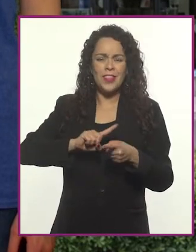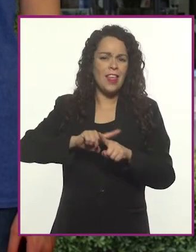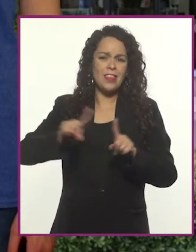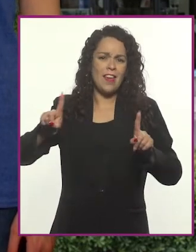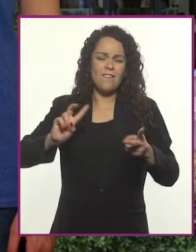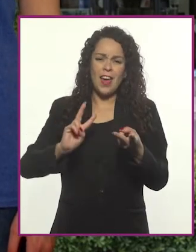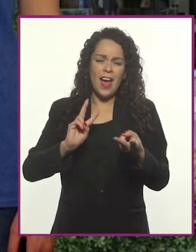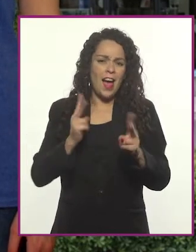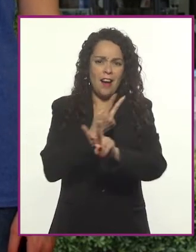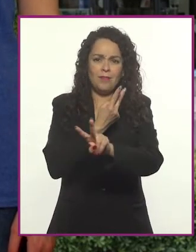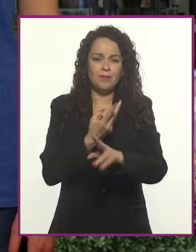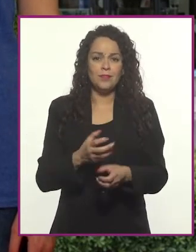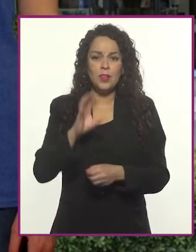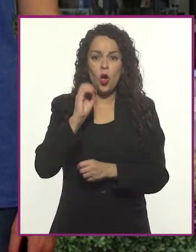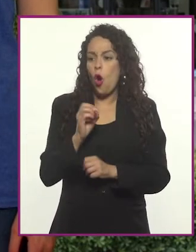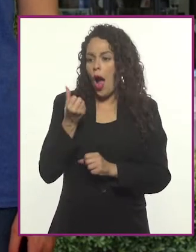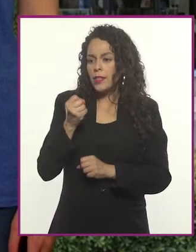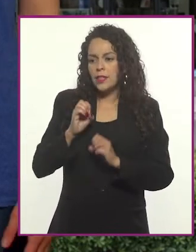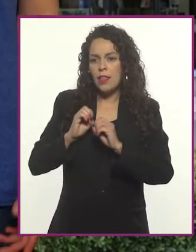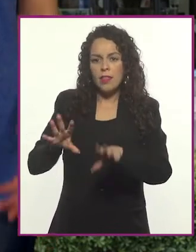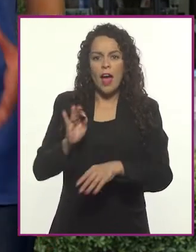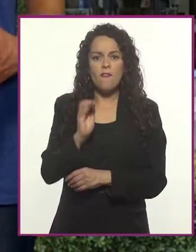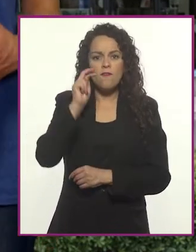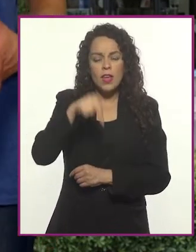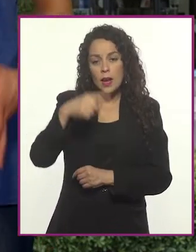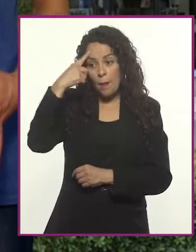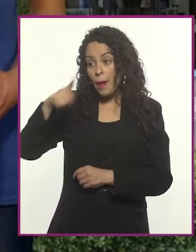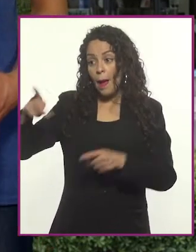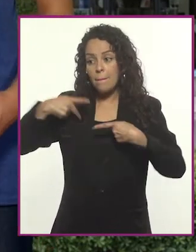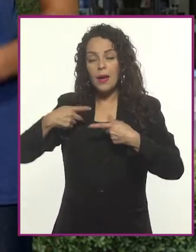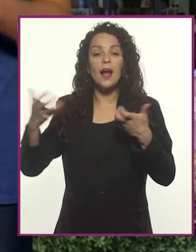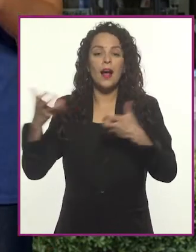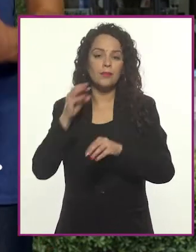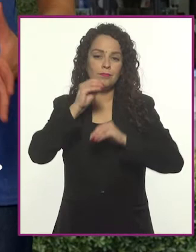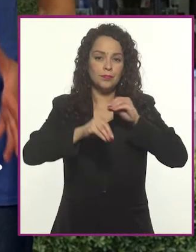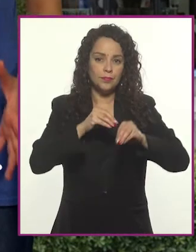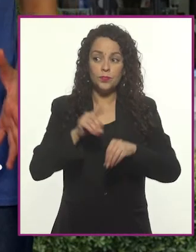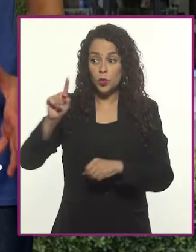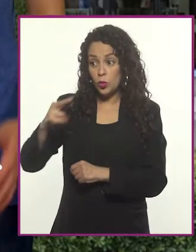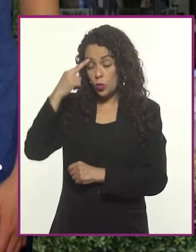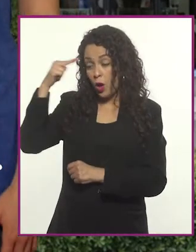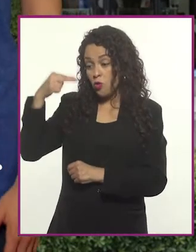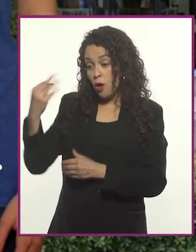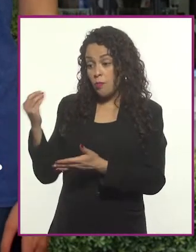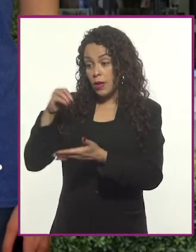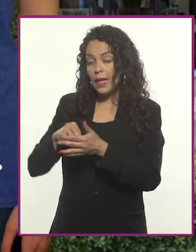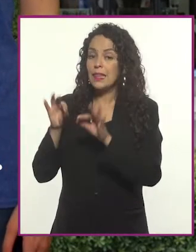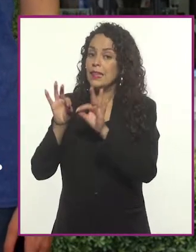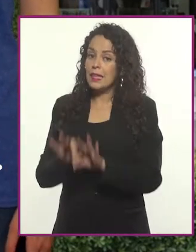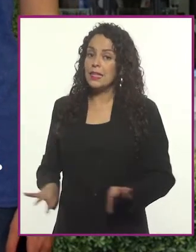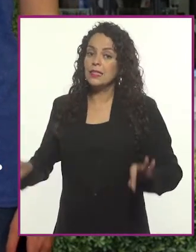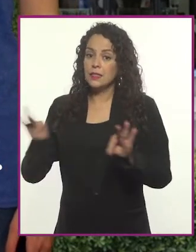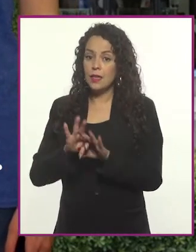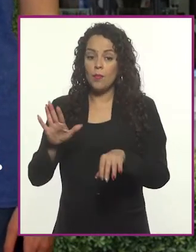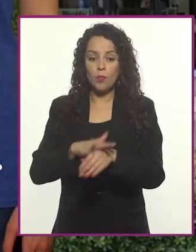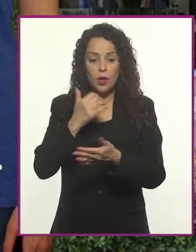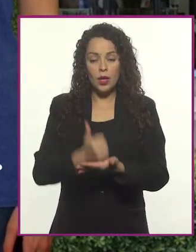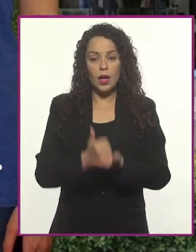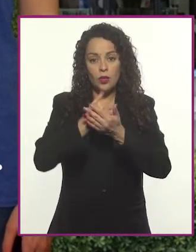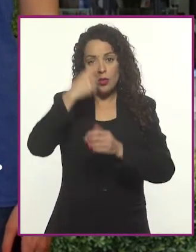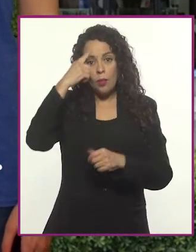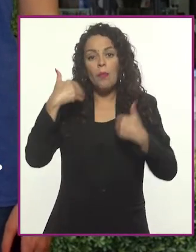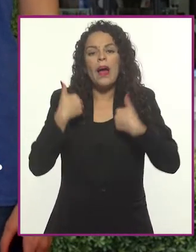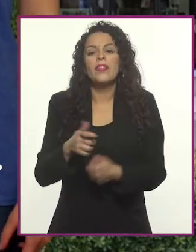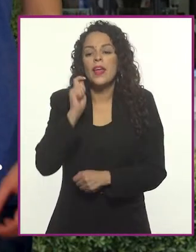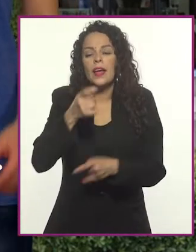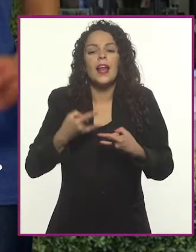ambiente extraño o deja el final abierto. Recuerda que el título es muy importante. Muchas veces ayuda a darle sentido a la